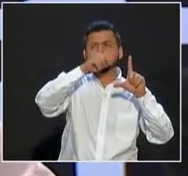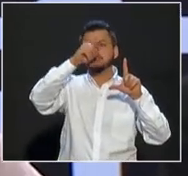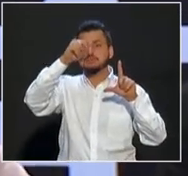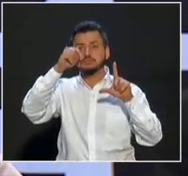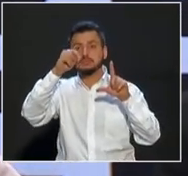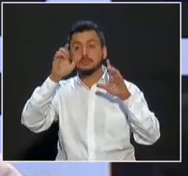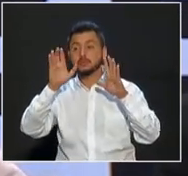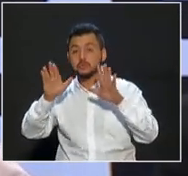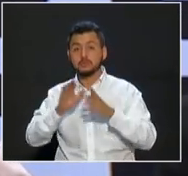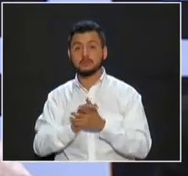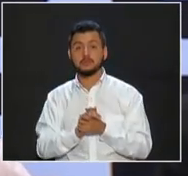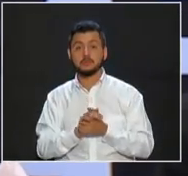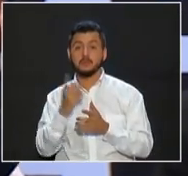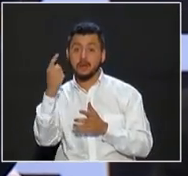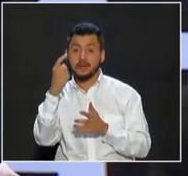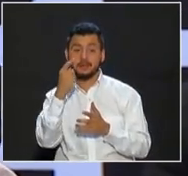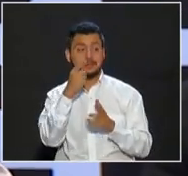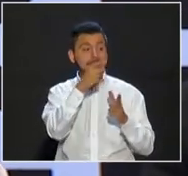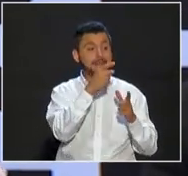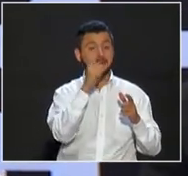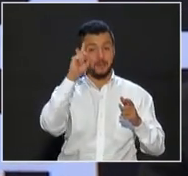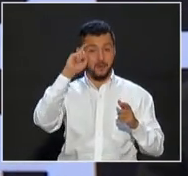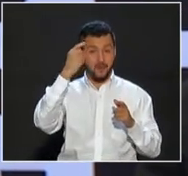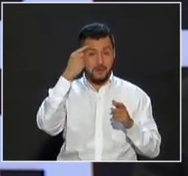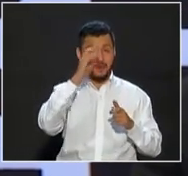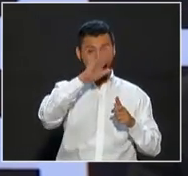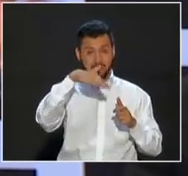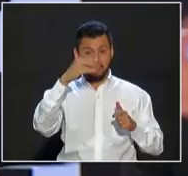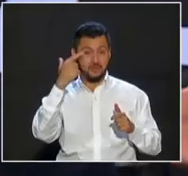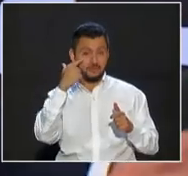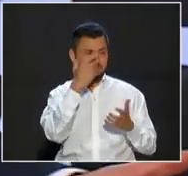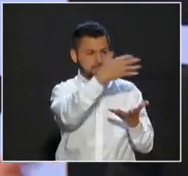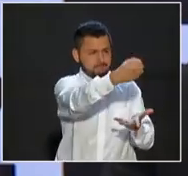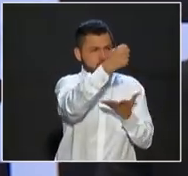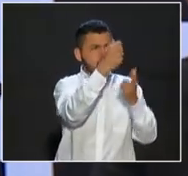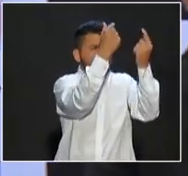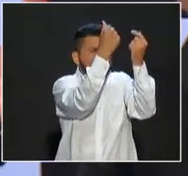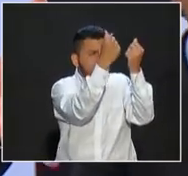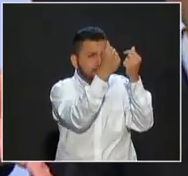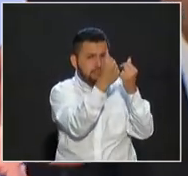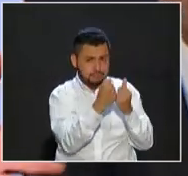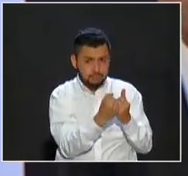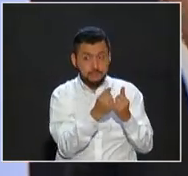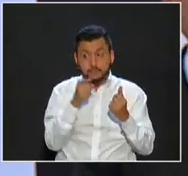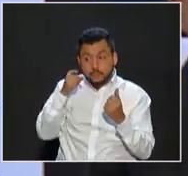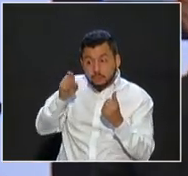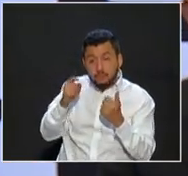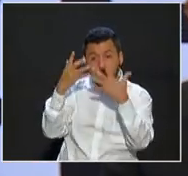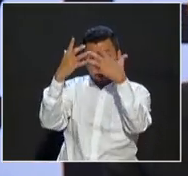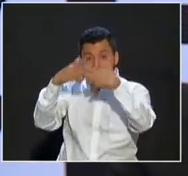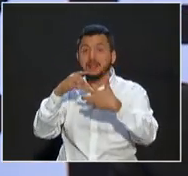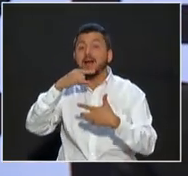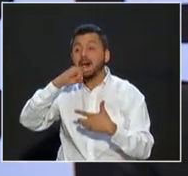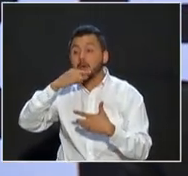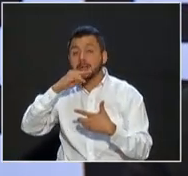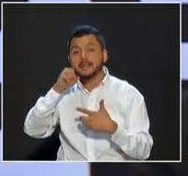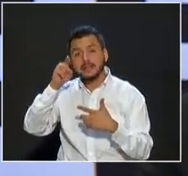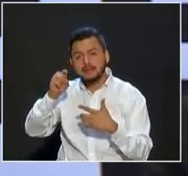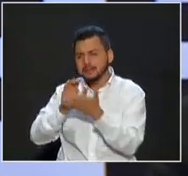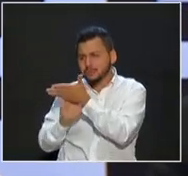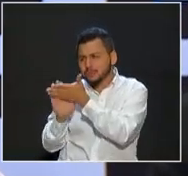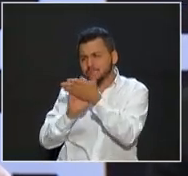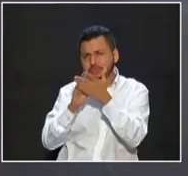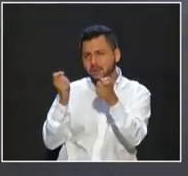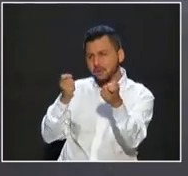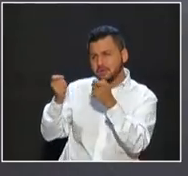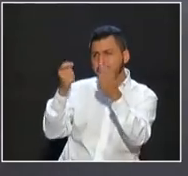de la gobernación misma entonces hay que tomar determinaciones rápidas hay que convertir en una empresa industrial comercial del estado pero rápidamente y tomar adicional